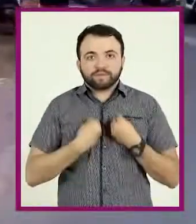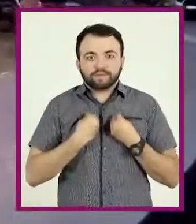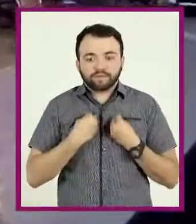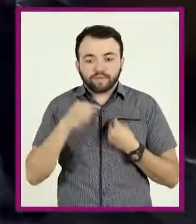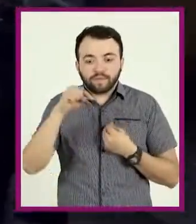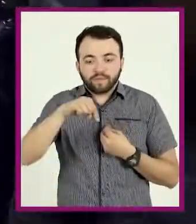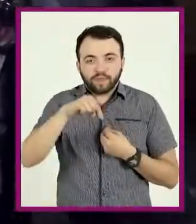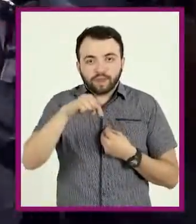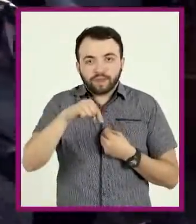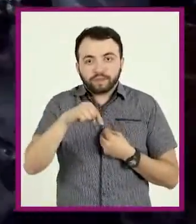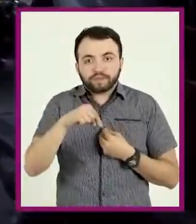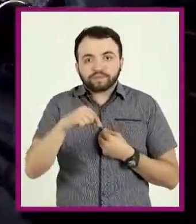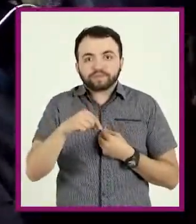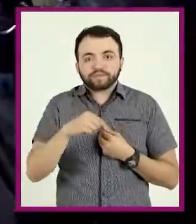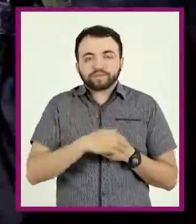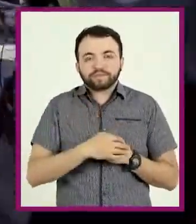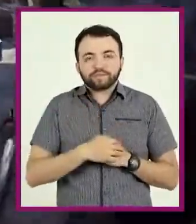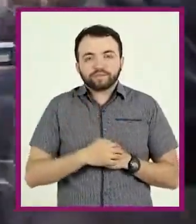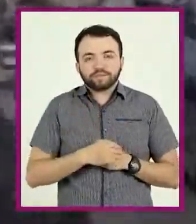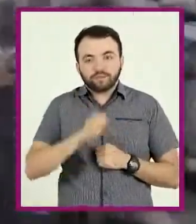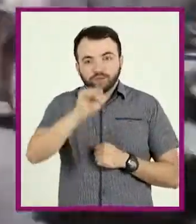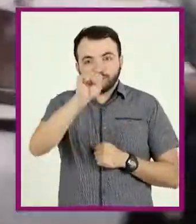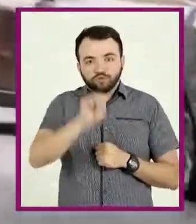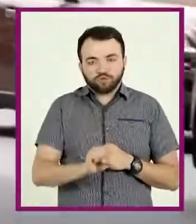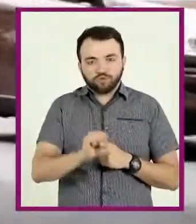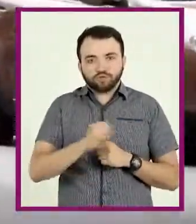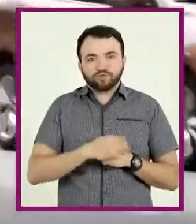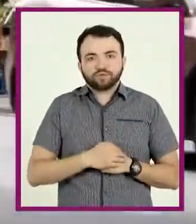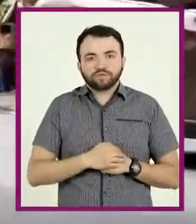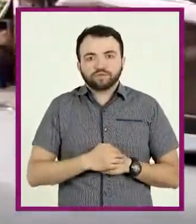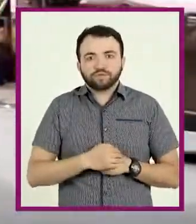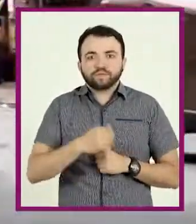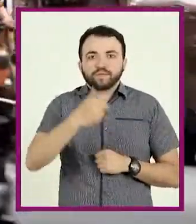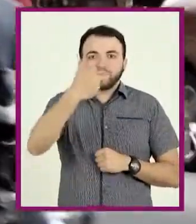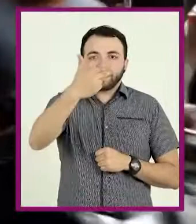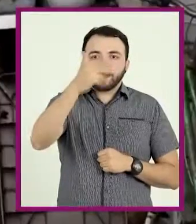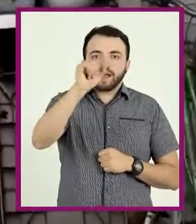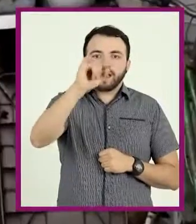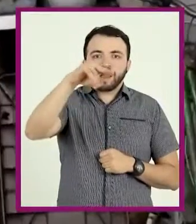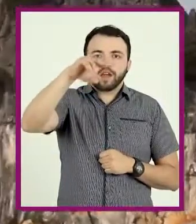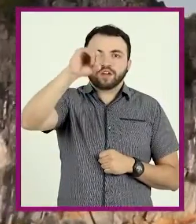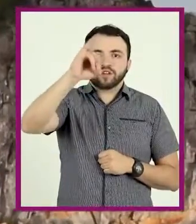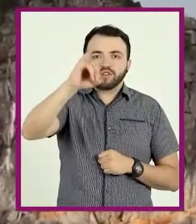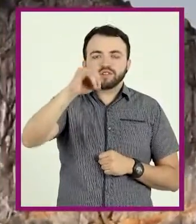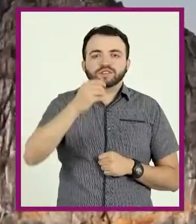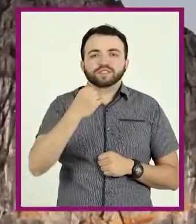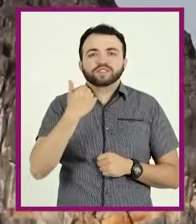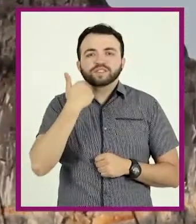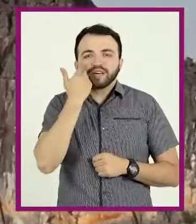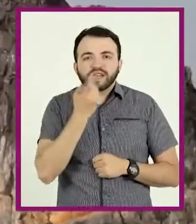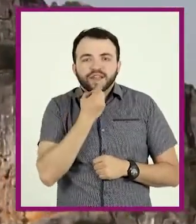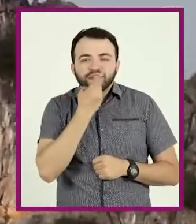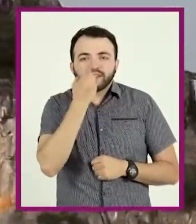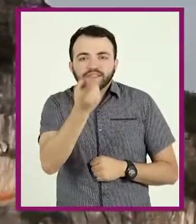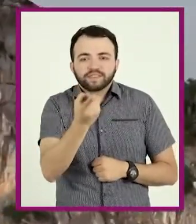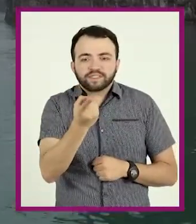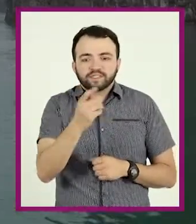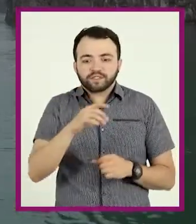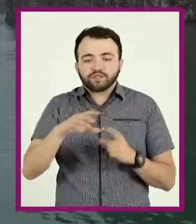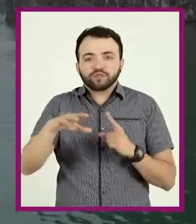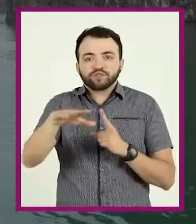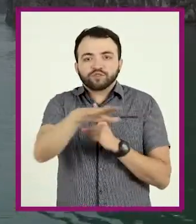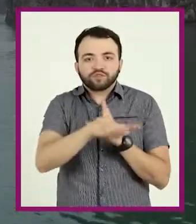se encuentra Hanoi, la capital de Vietnam. Hanoi significa la ciudad entre los ríos